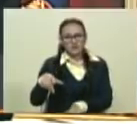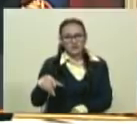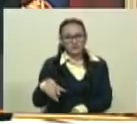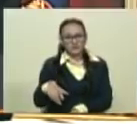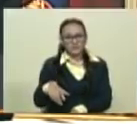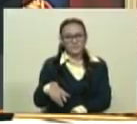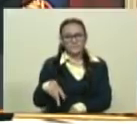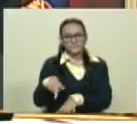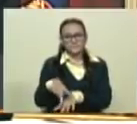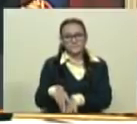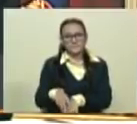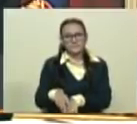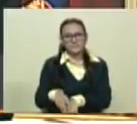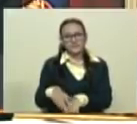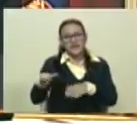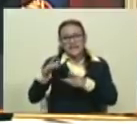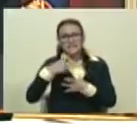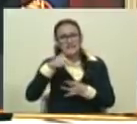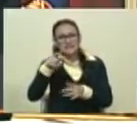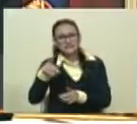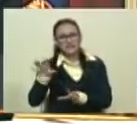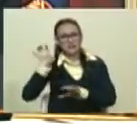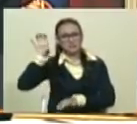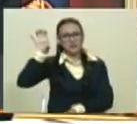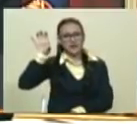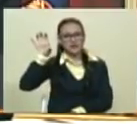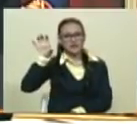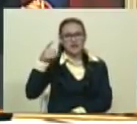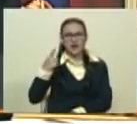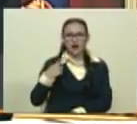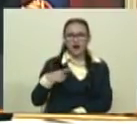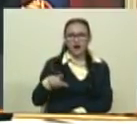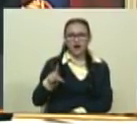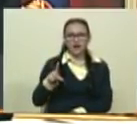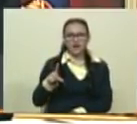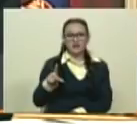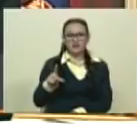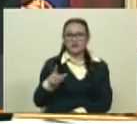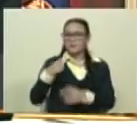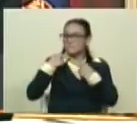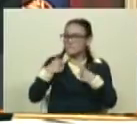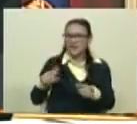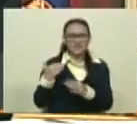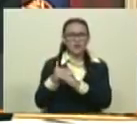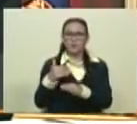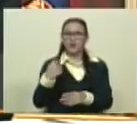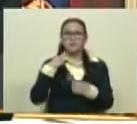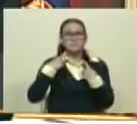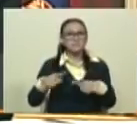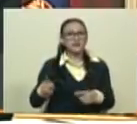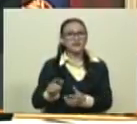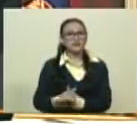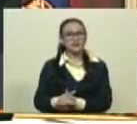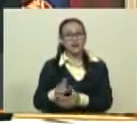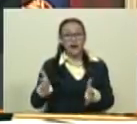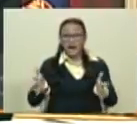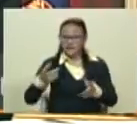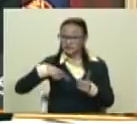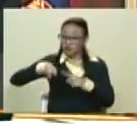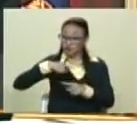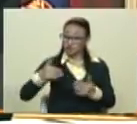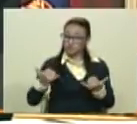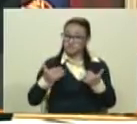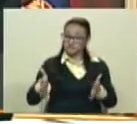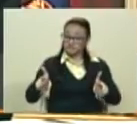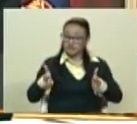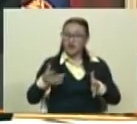los intereses imperiales, ellos van a tener algún beneficio, ¿no? Todo será pérdida para ellos. y todo será ganancia para nosotros. Al final